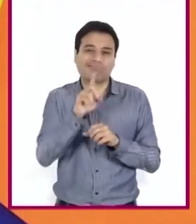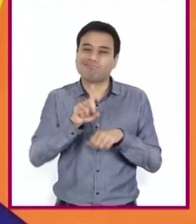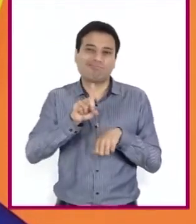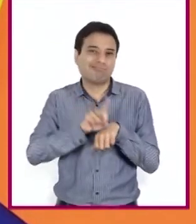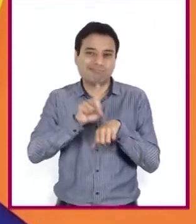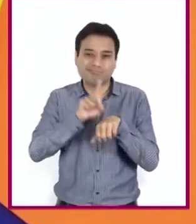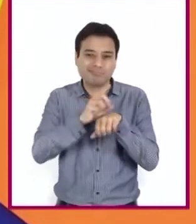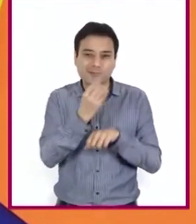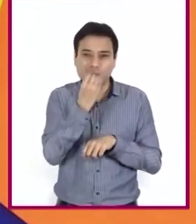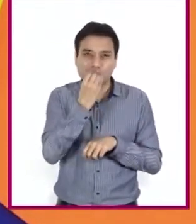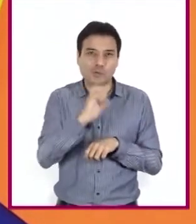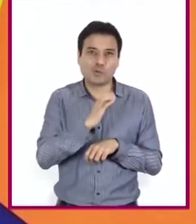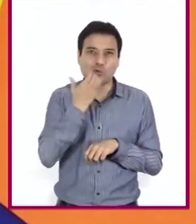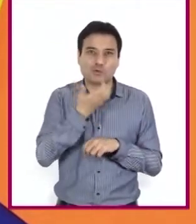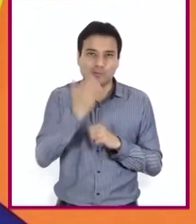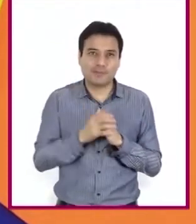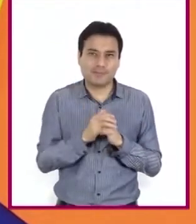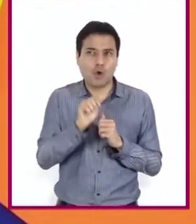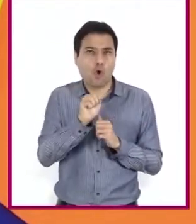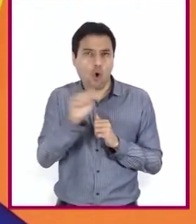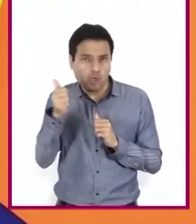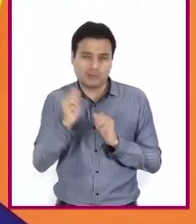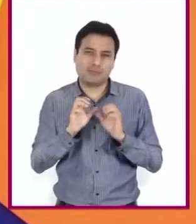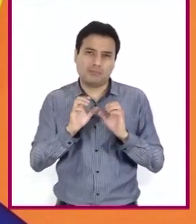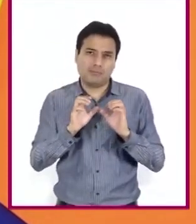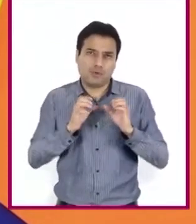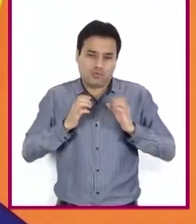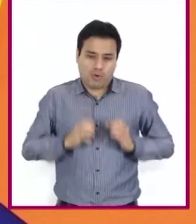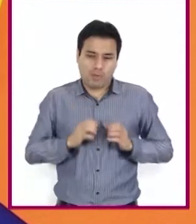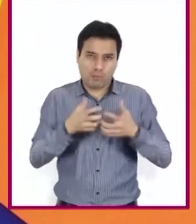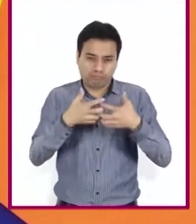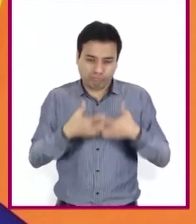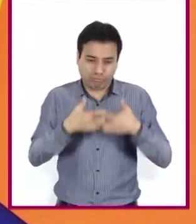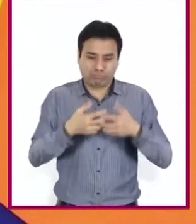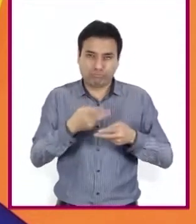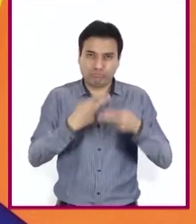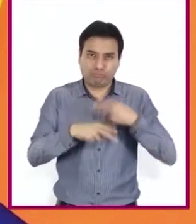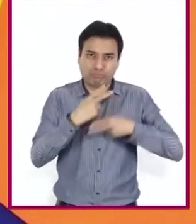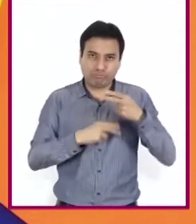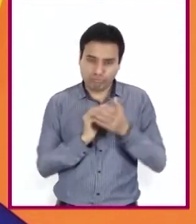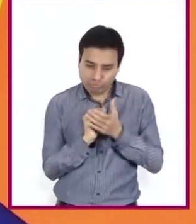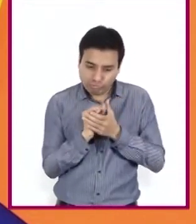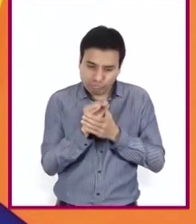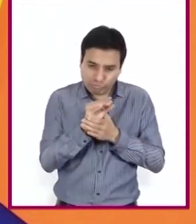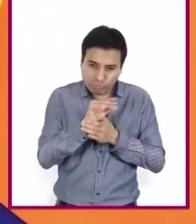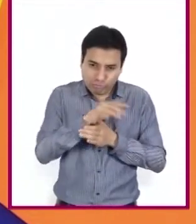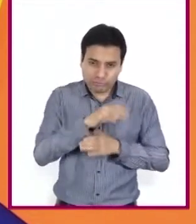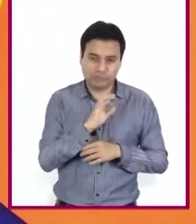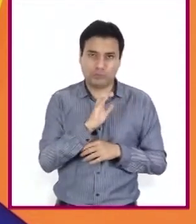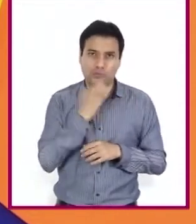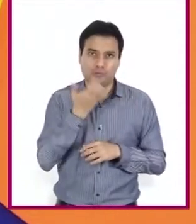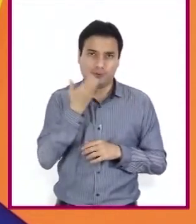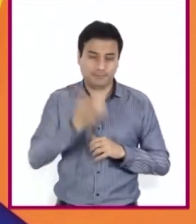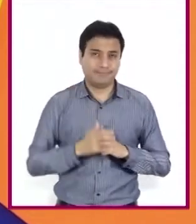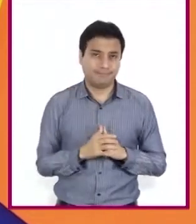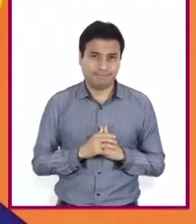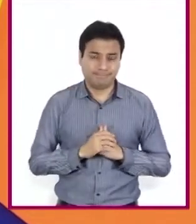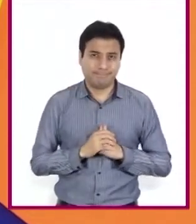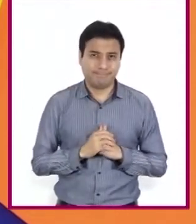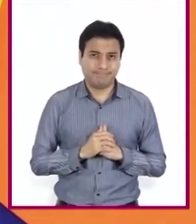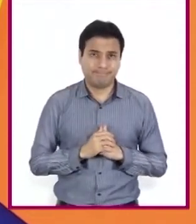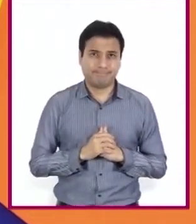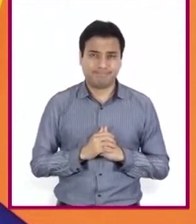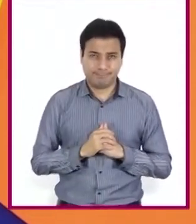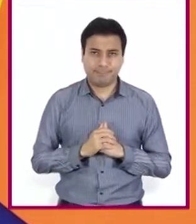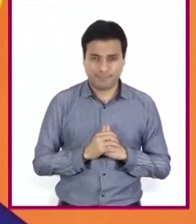diarios y otras las fabrica nuestro cuerpo por medio de las reacciones químicas que ocurren en las células.